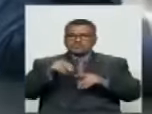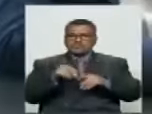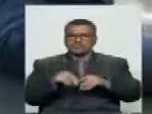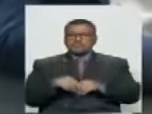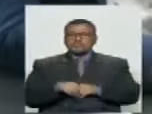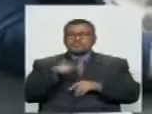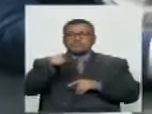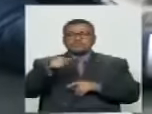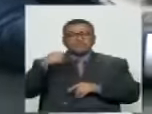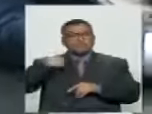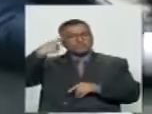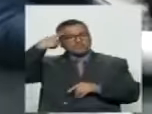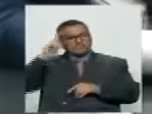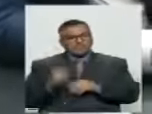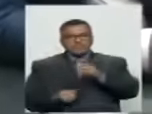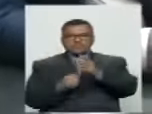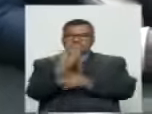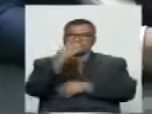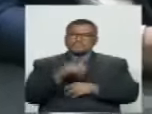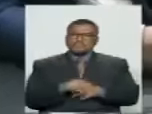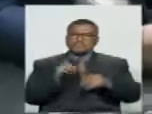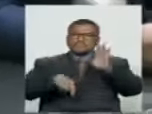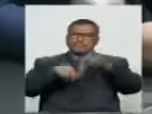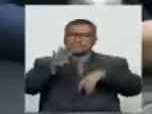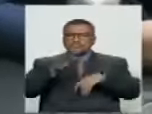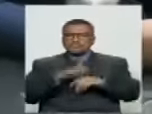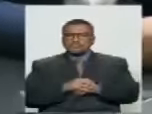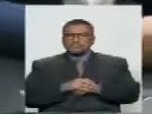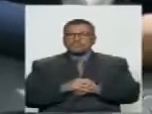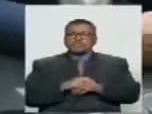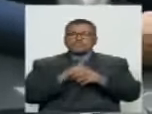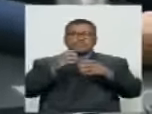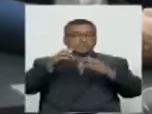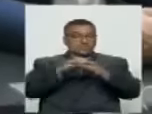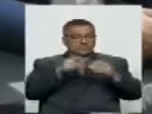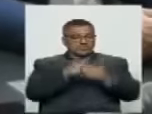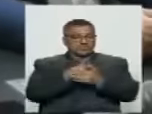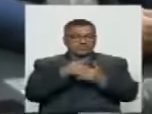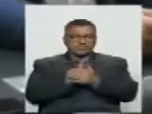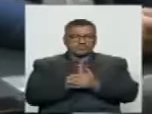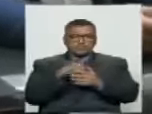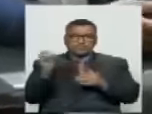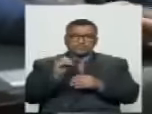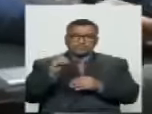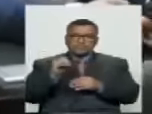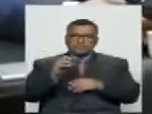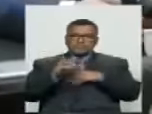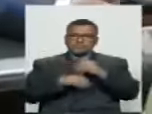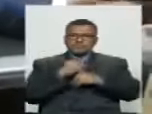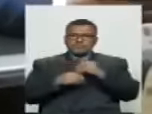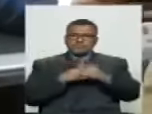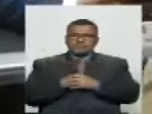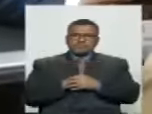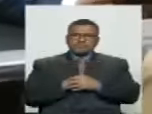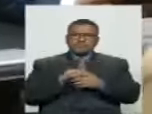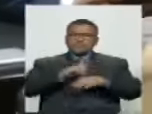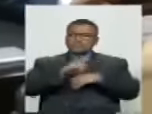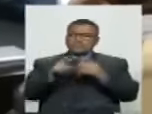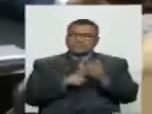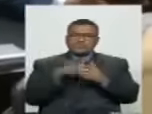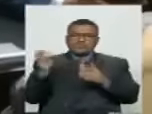bienes en el caso de las fundaciones. 14. Si su financiamiento es o será realizado total